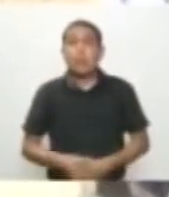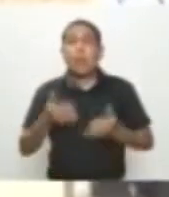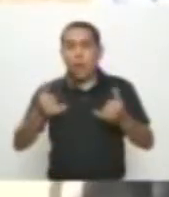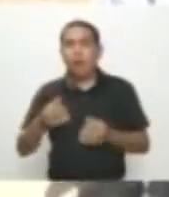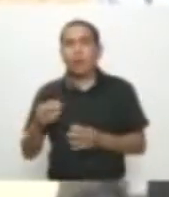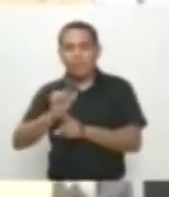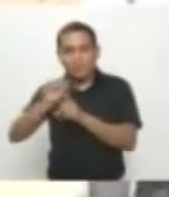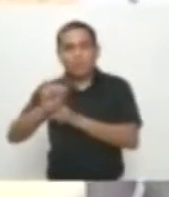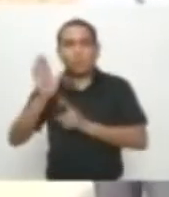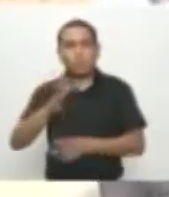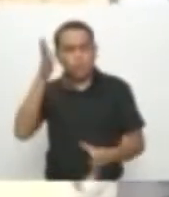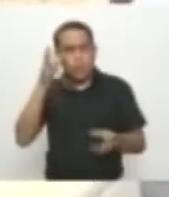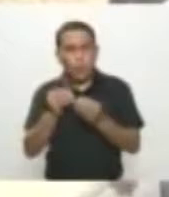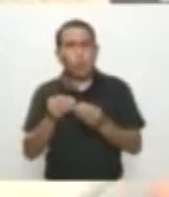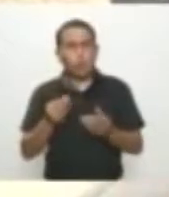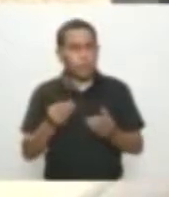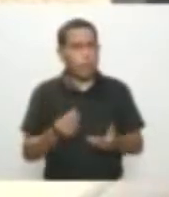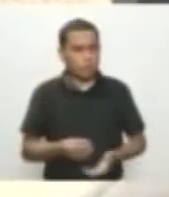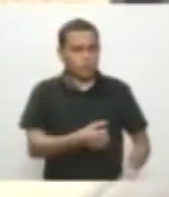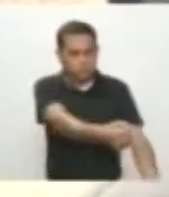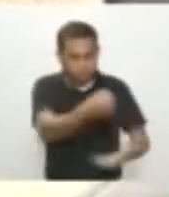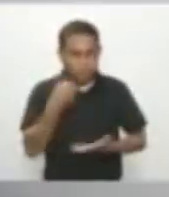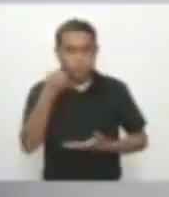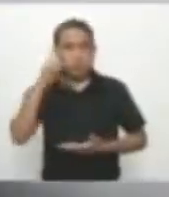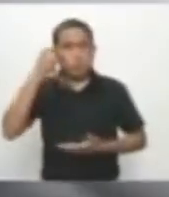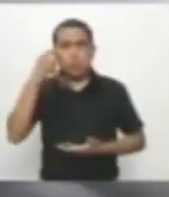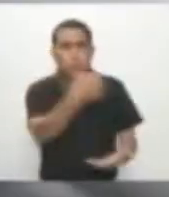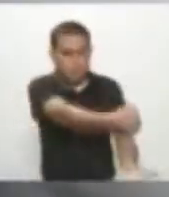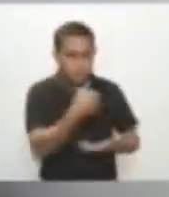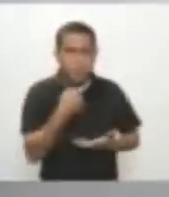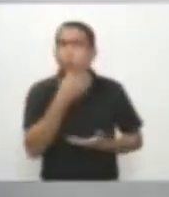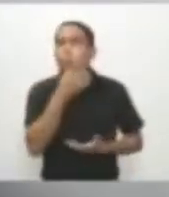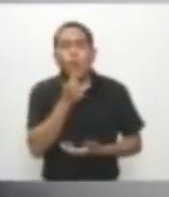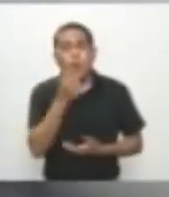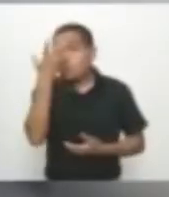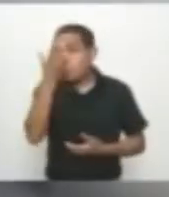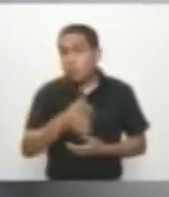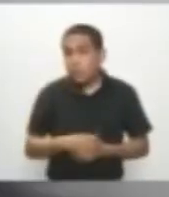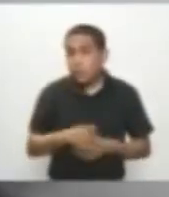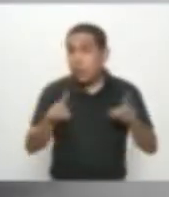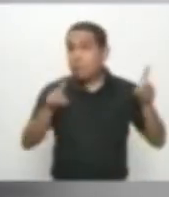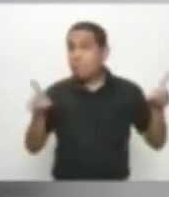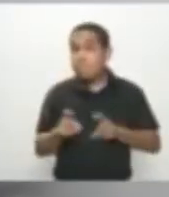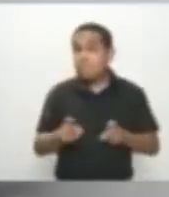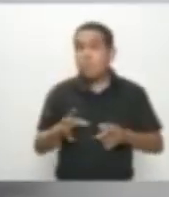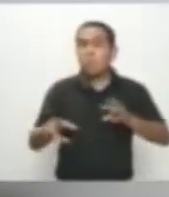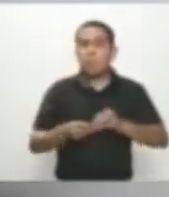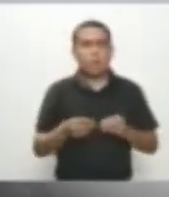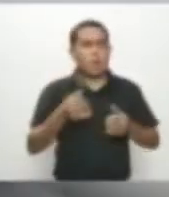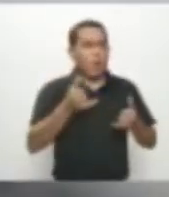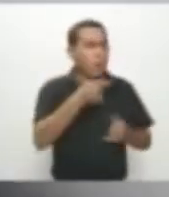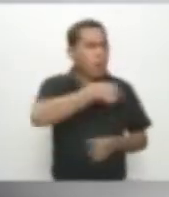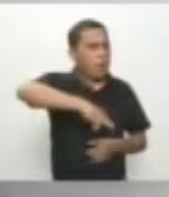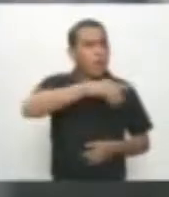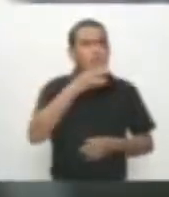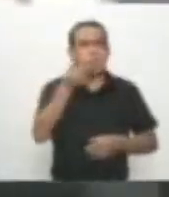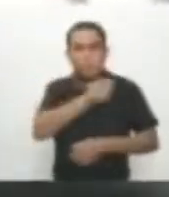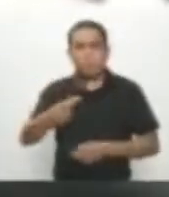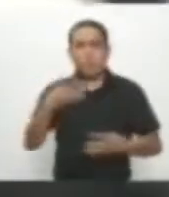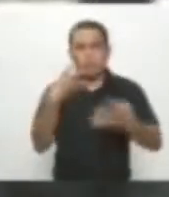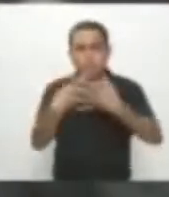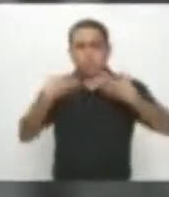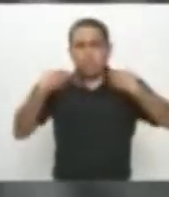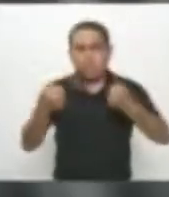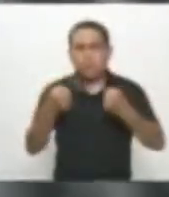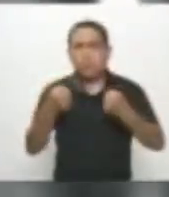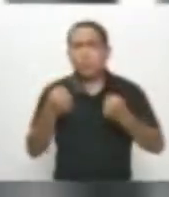¿por qué el distrito no lo ha recuperado? ¿O por qué se determina enviarlos a detención intramural cuando están pagando una condena domiciliaria? ¿Qué hay